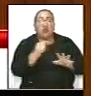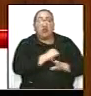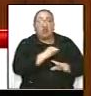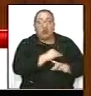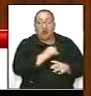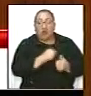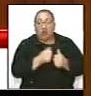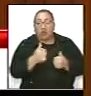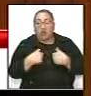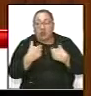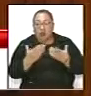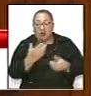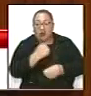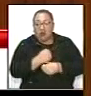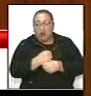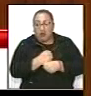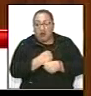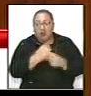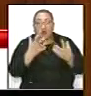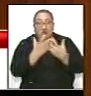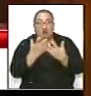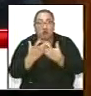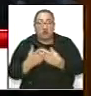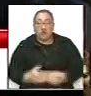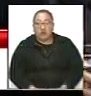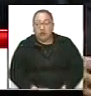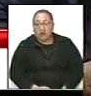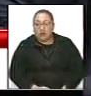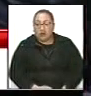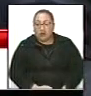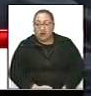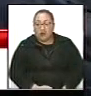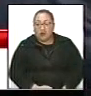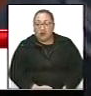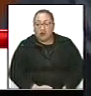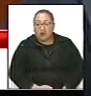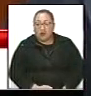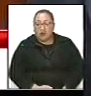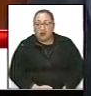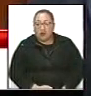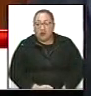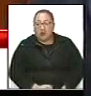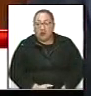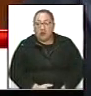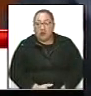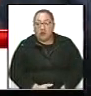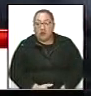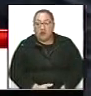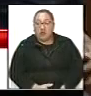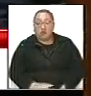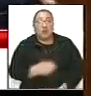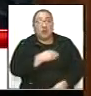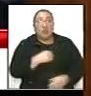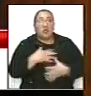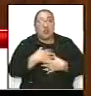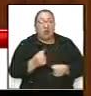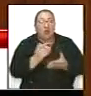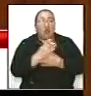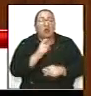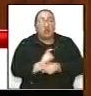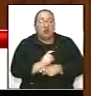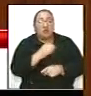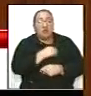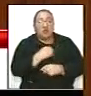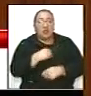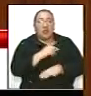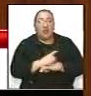cuales debemos trabajar articuladamente. Está el Ministerio de Salud, de Educación, el Ministerio